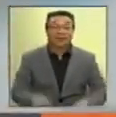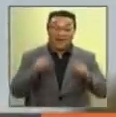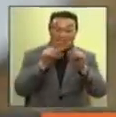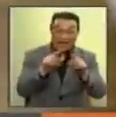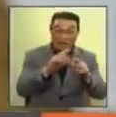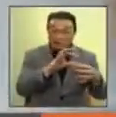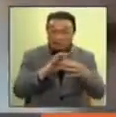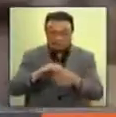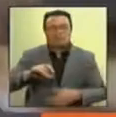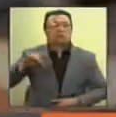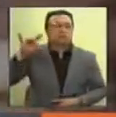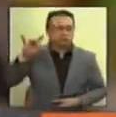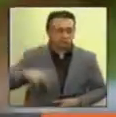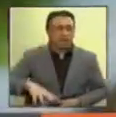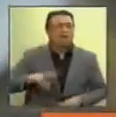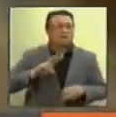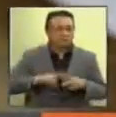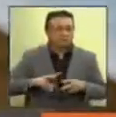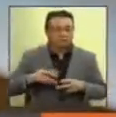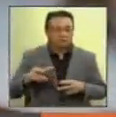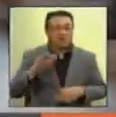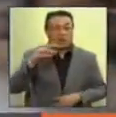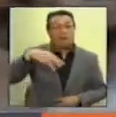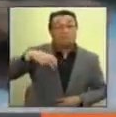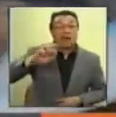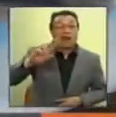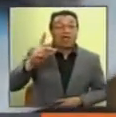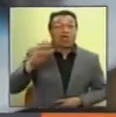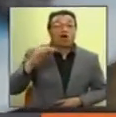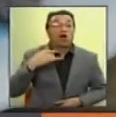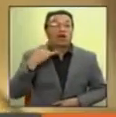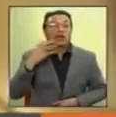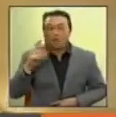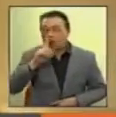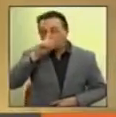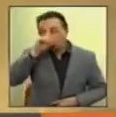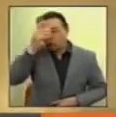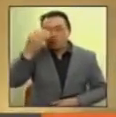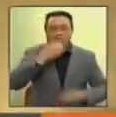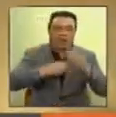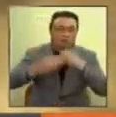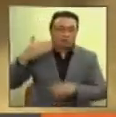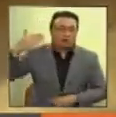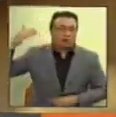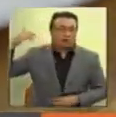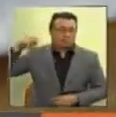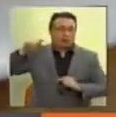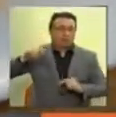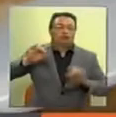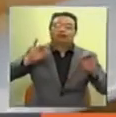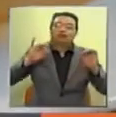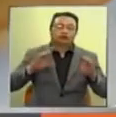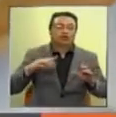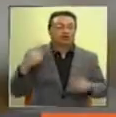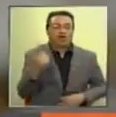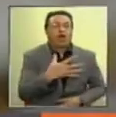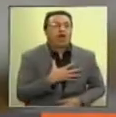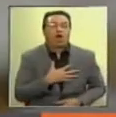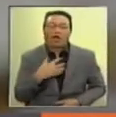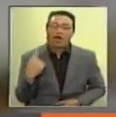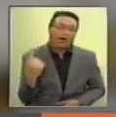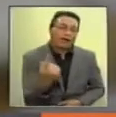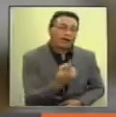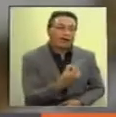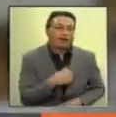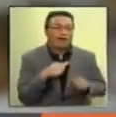Y eso sí que saben hacerlo, porque la Fuente Mardoqueo es tradición culinaria y de esa transversal que gusta a toda